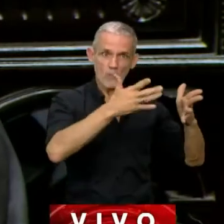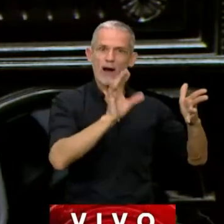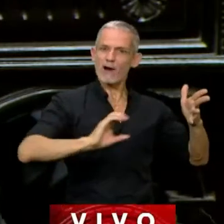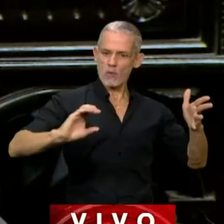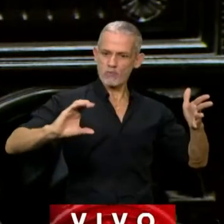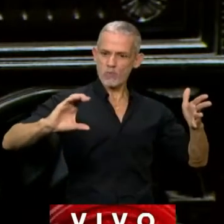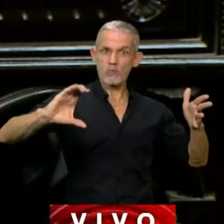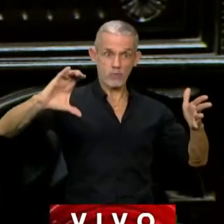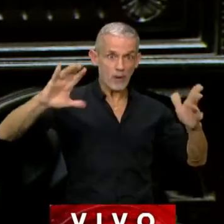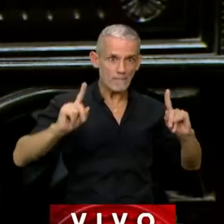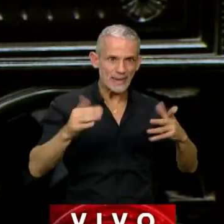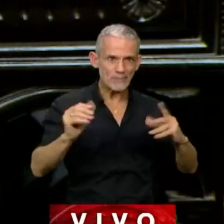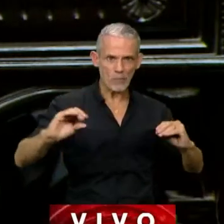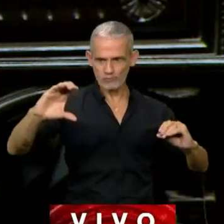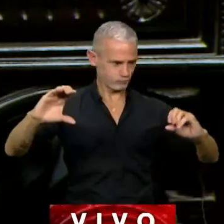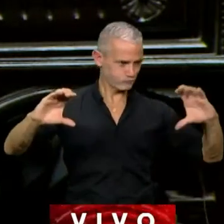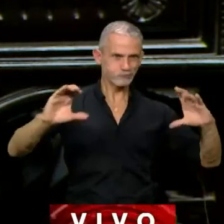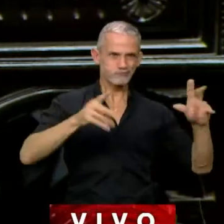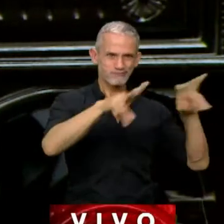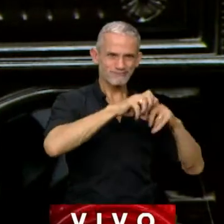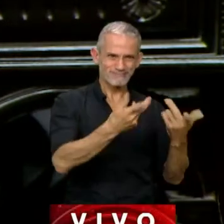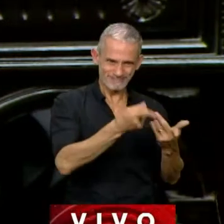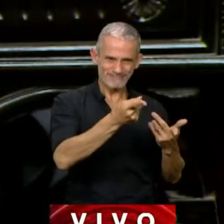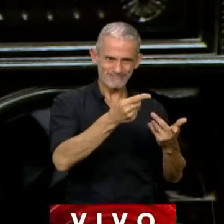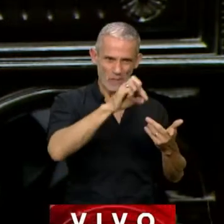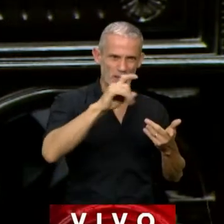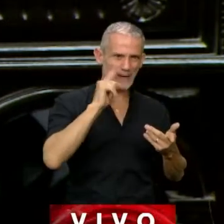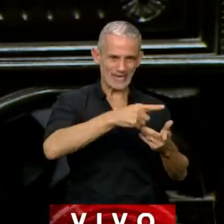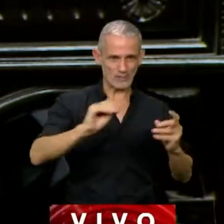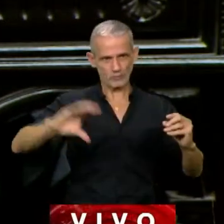deberán respetar ese aumento.